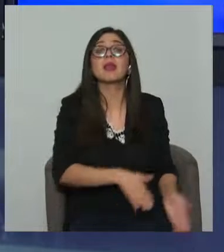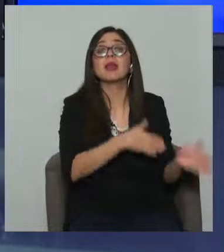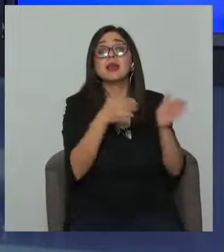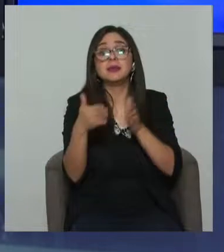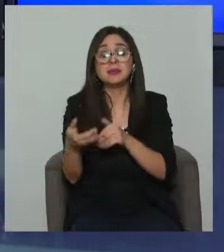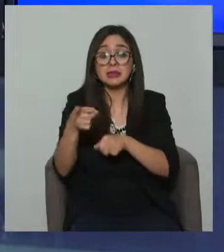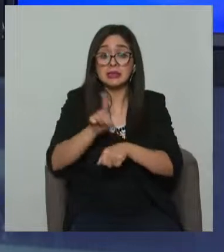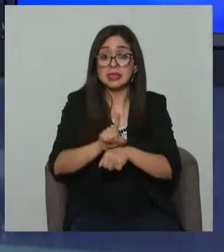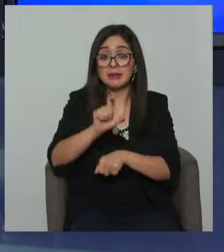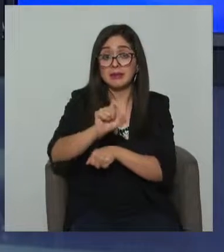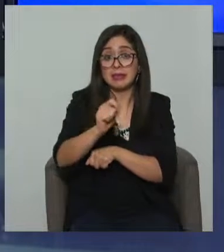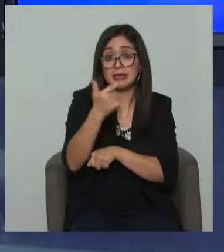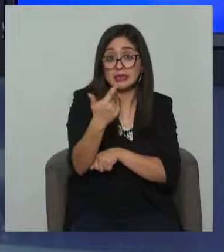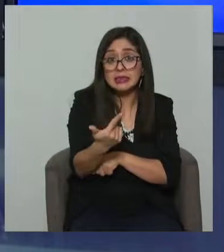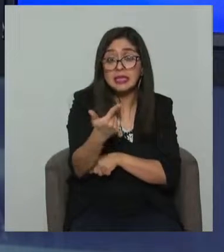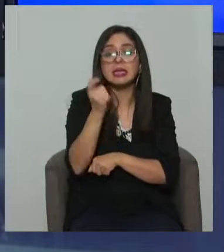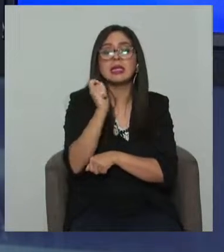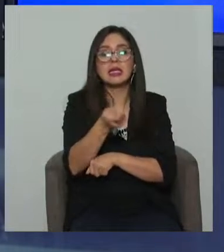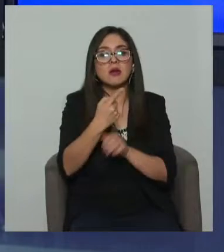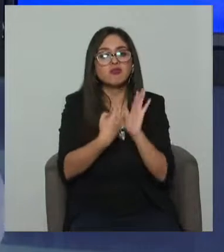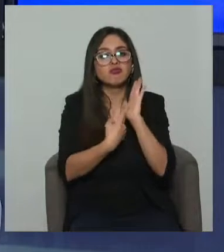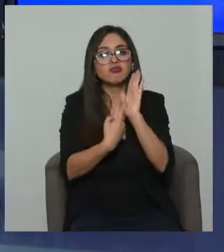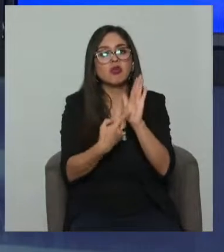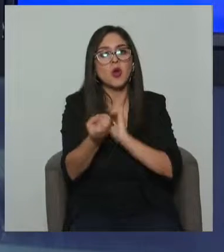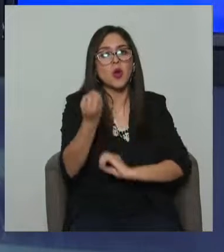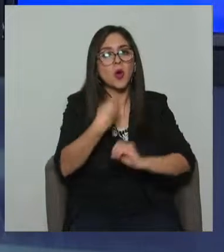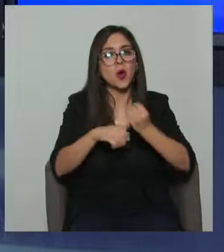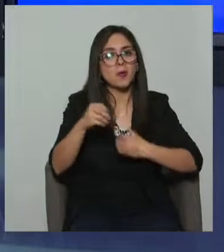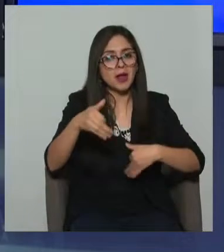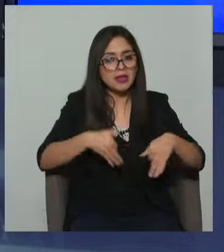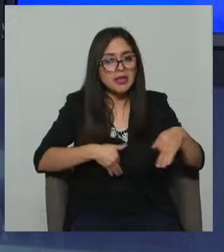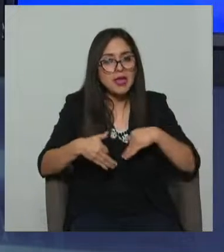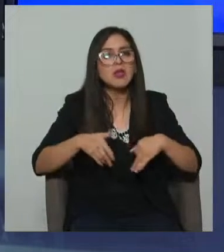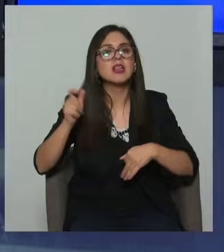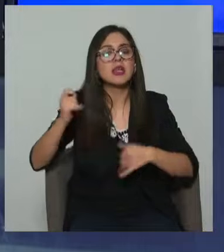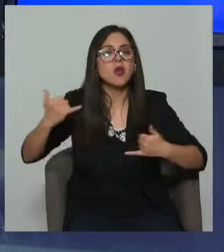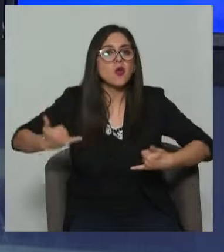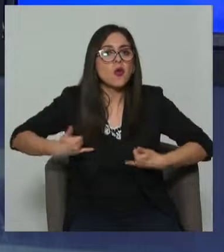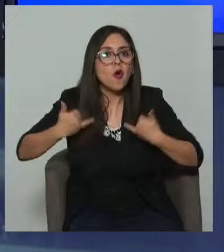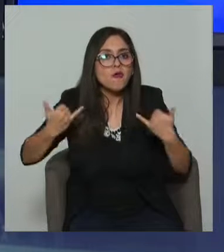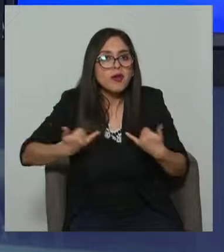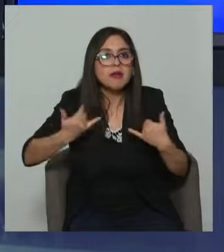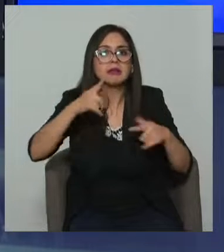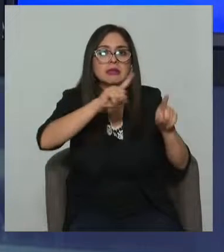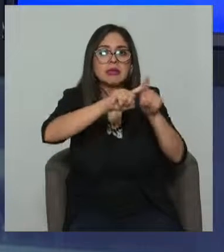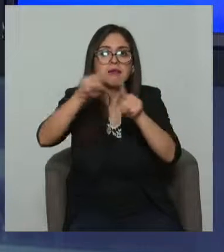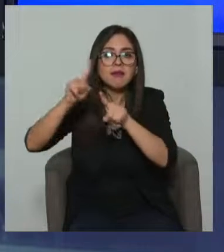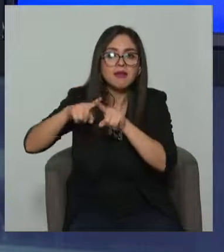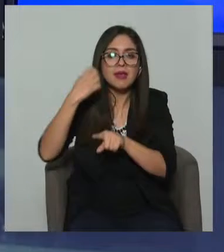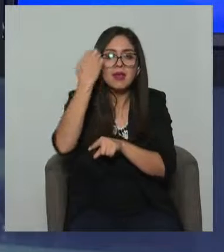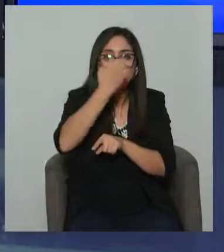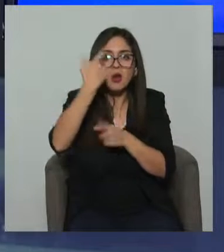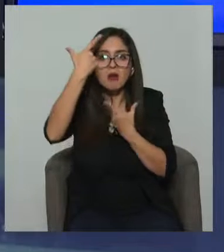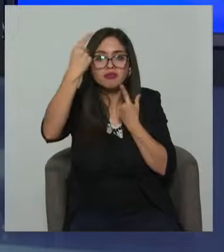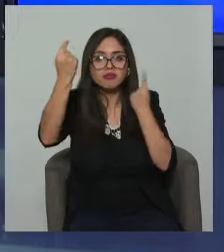otra presentación, esta vez con jóvenes, con jóvenes egresados de diferentes escuelas